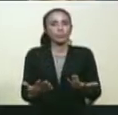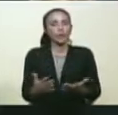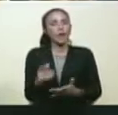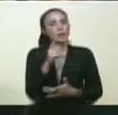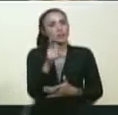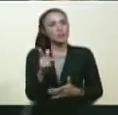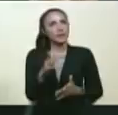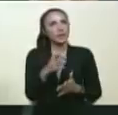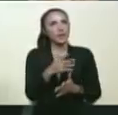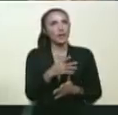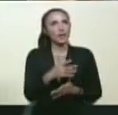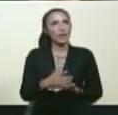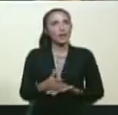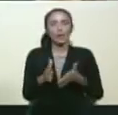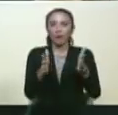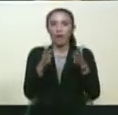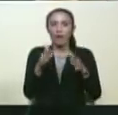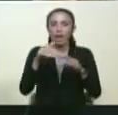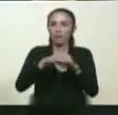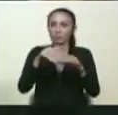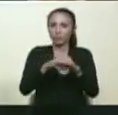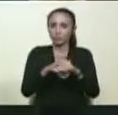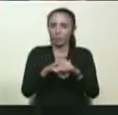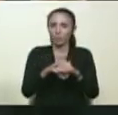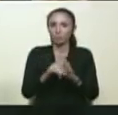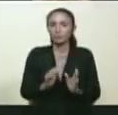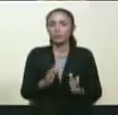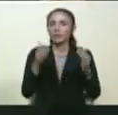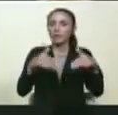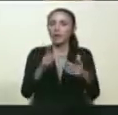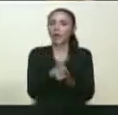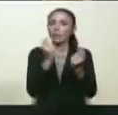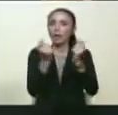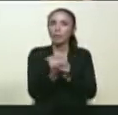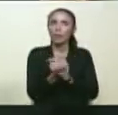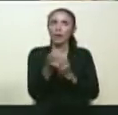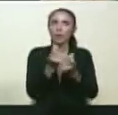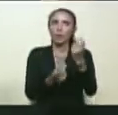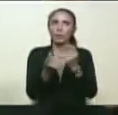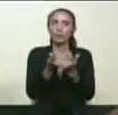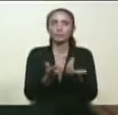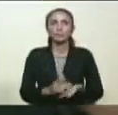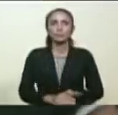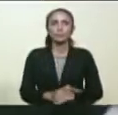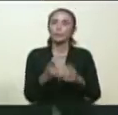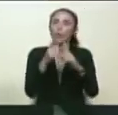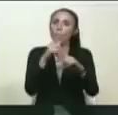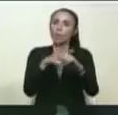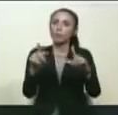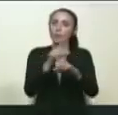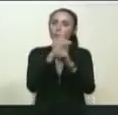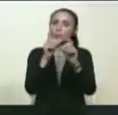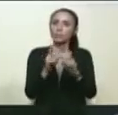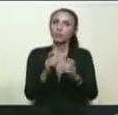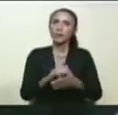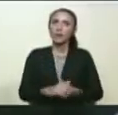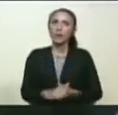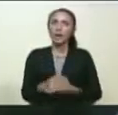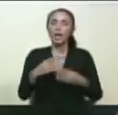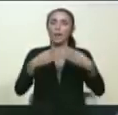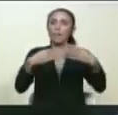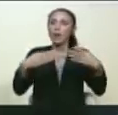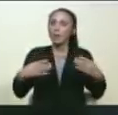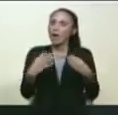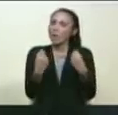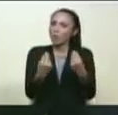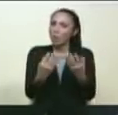Usted ha dicho que será un salto importante en la economía del país, eso por un lado. Y en otro punto quería preguntarle sobre Panamá. ¿Cómo